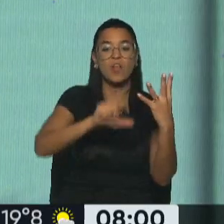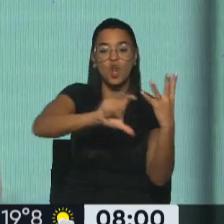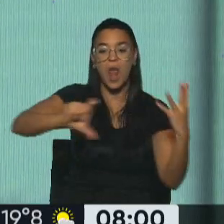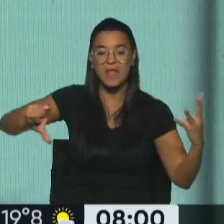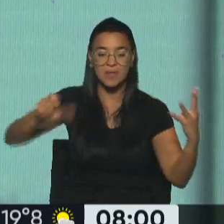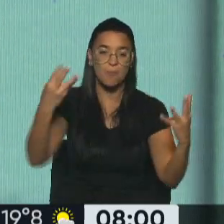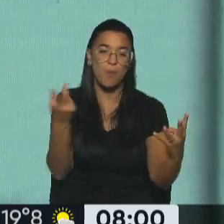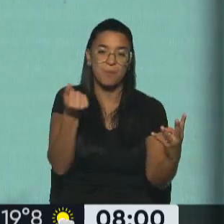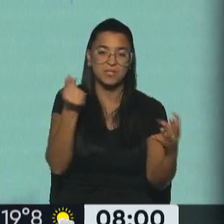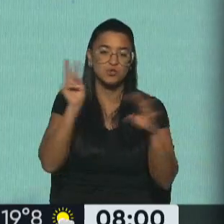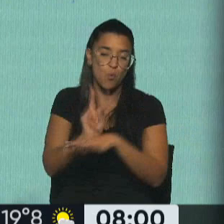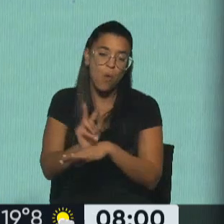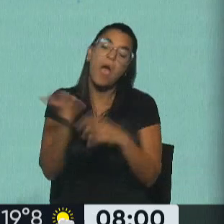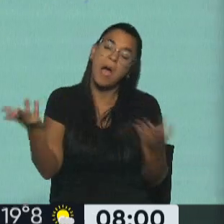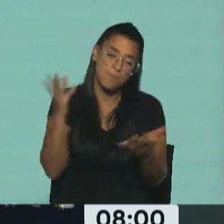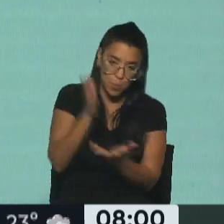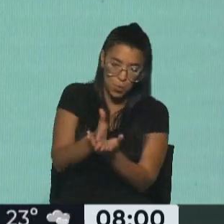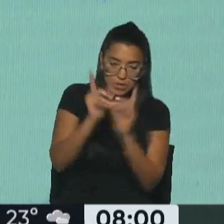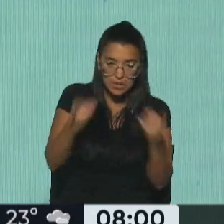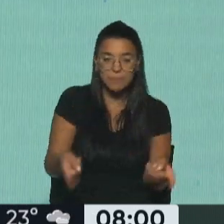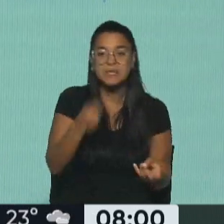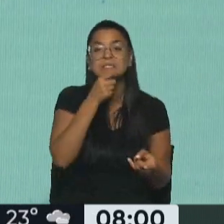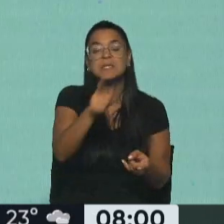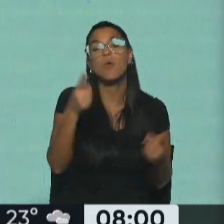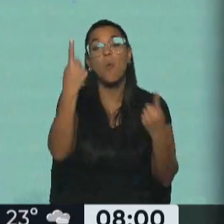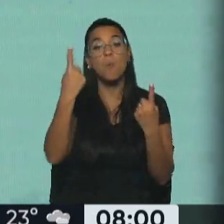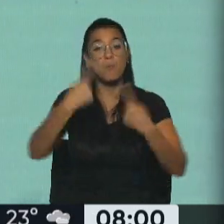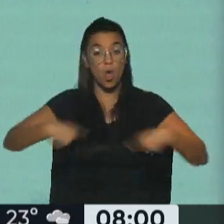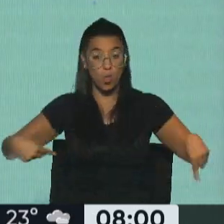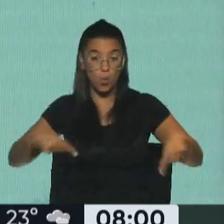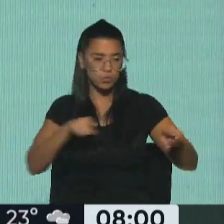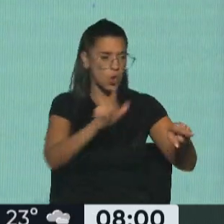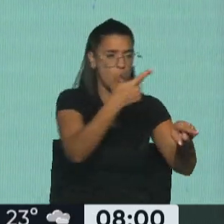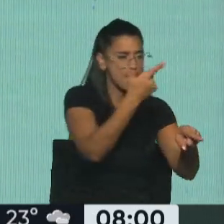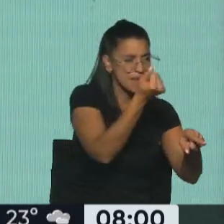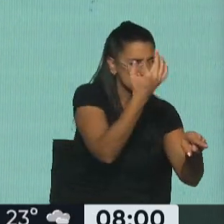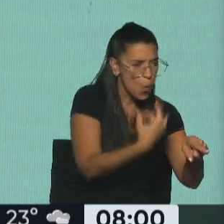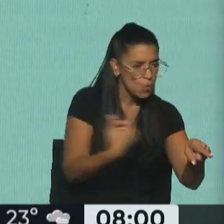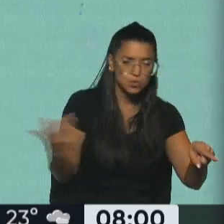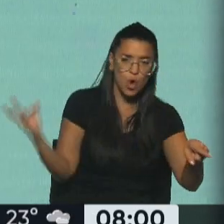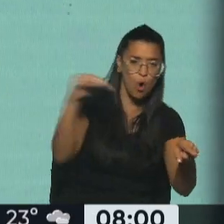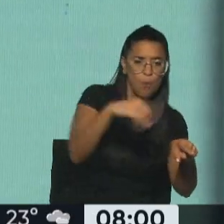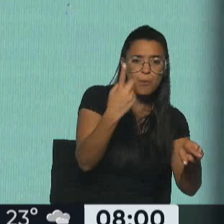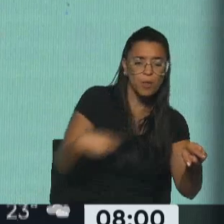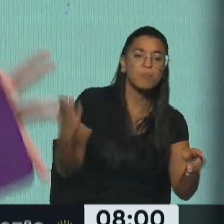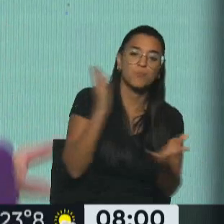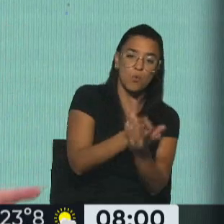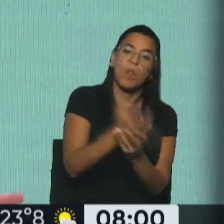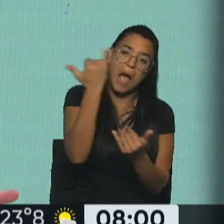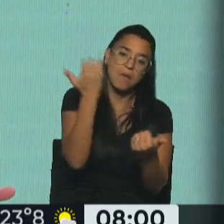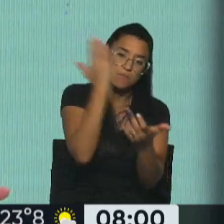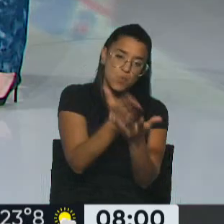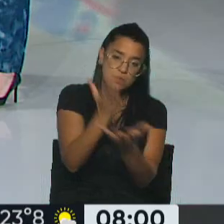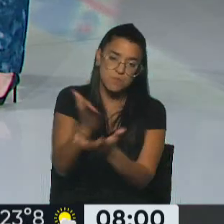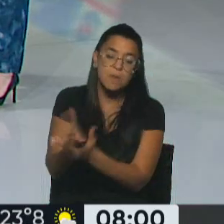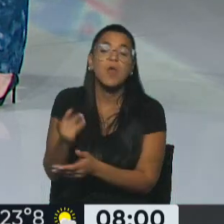está dentro de precios cuidados, multa. Si te incluyen un producto que en realidad no tendría por qué estar dentro del programa, multa. O sea, hay varios criterios. Pero la